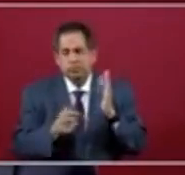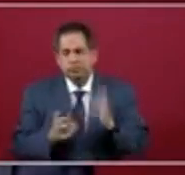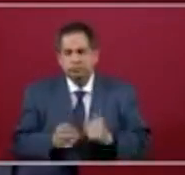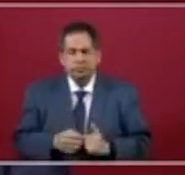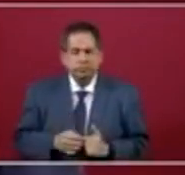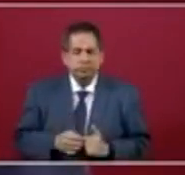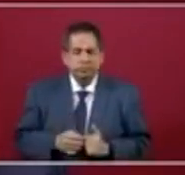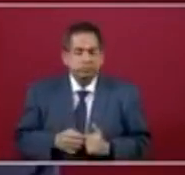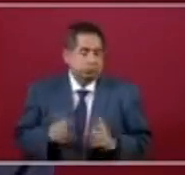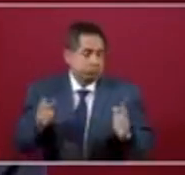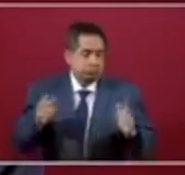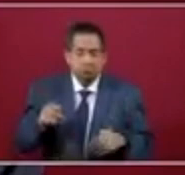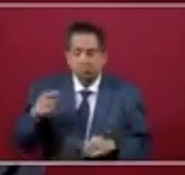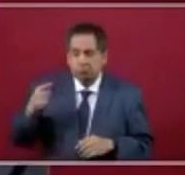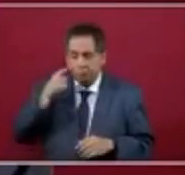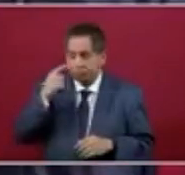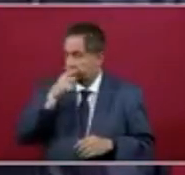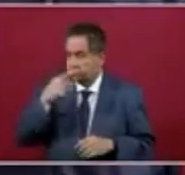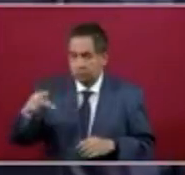puede